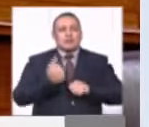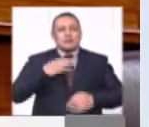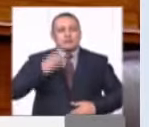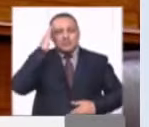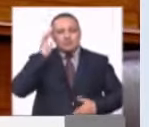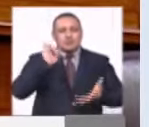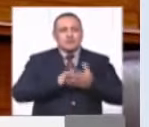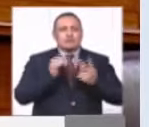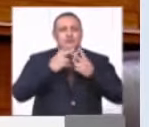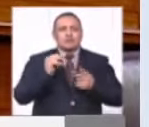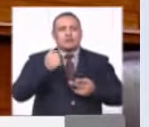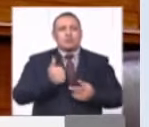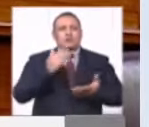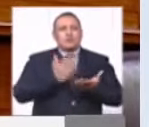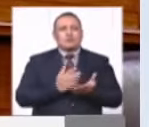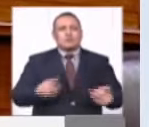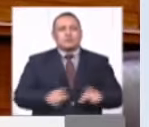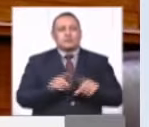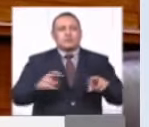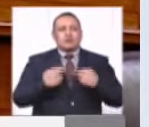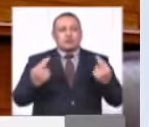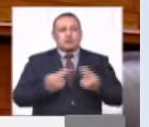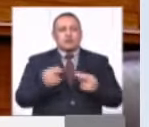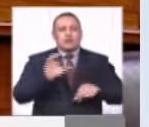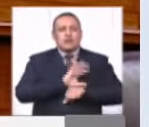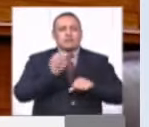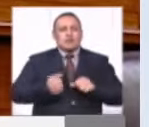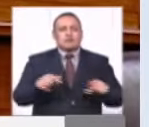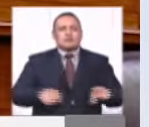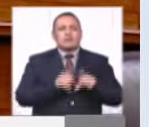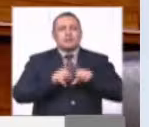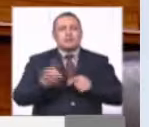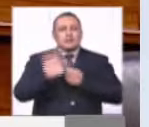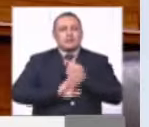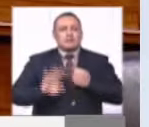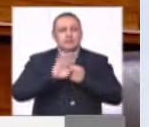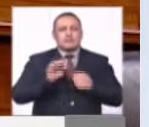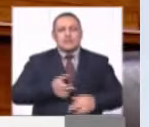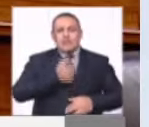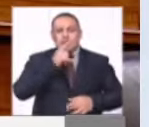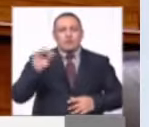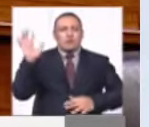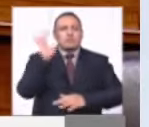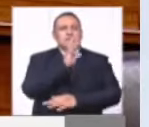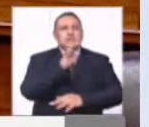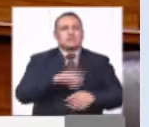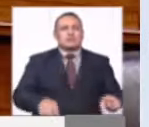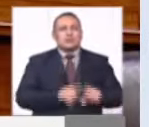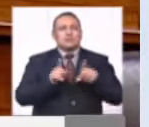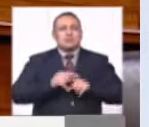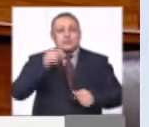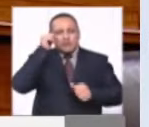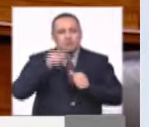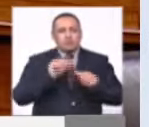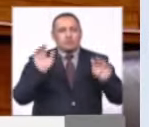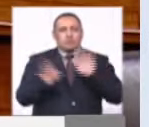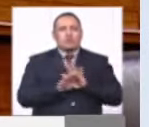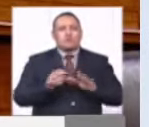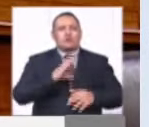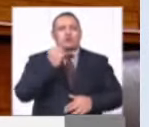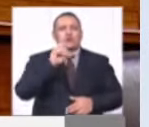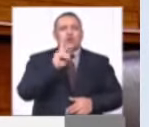usted que este 4 de abril se va a reunir la población en Cajamarca por la defensa del agua y el medio ambiente? Le recuerdo,